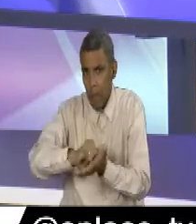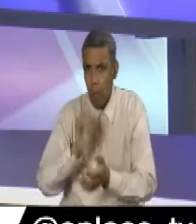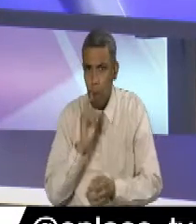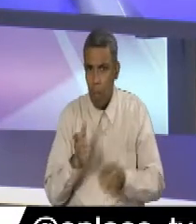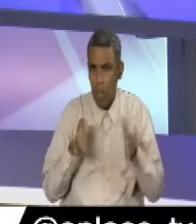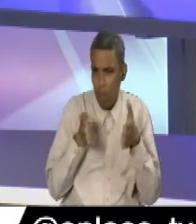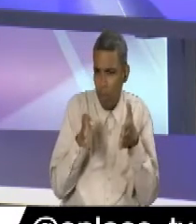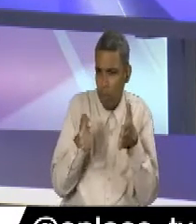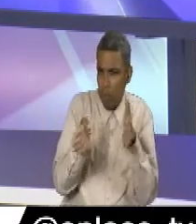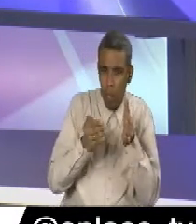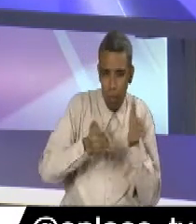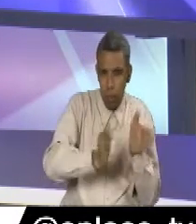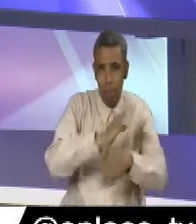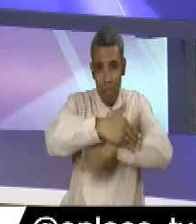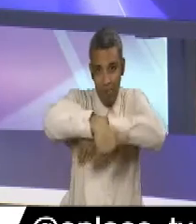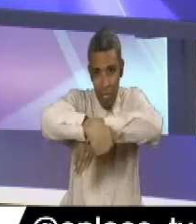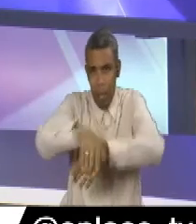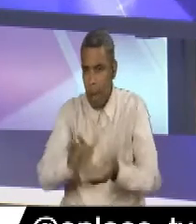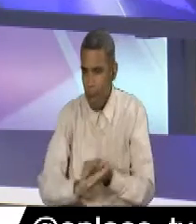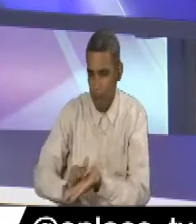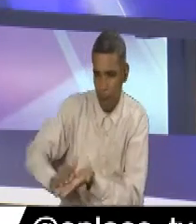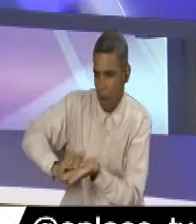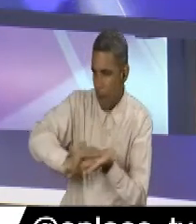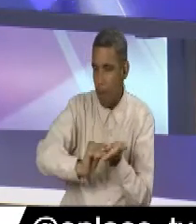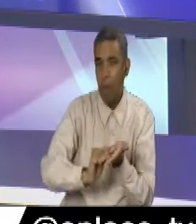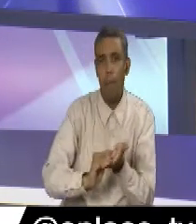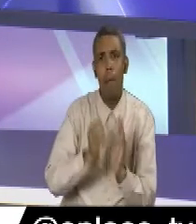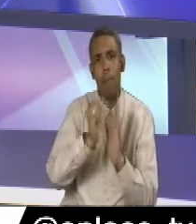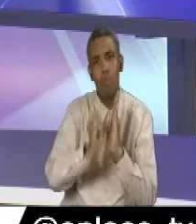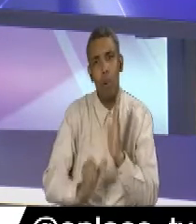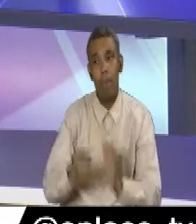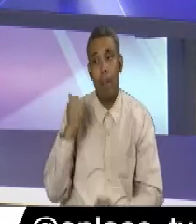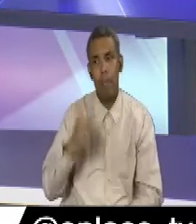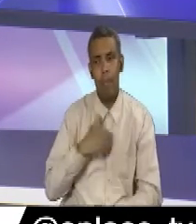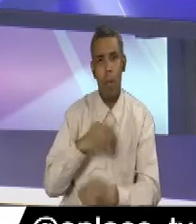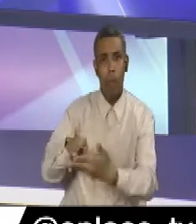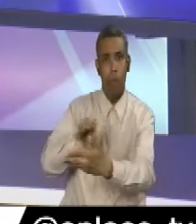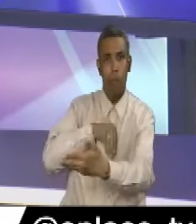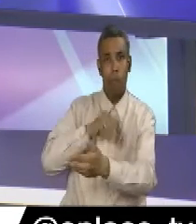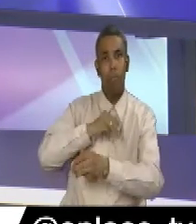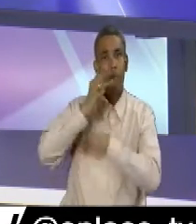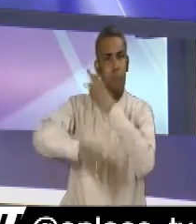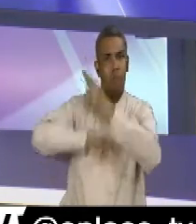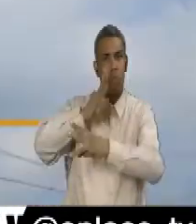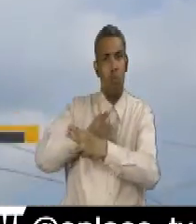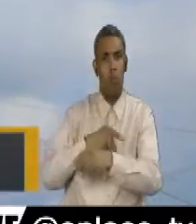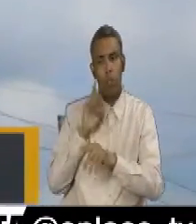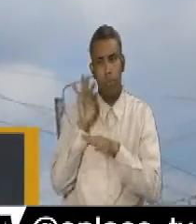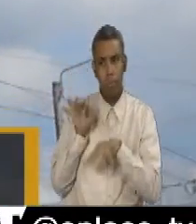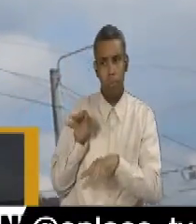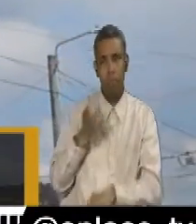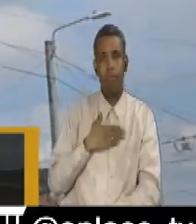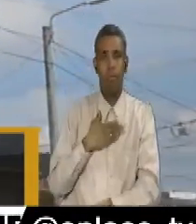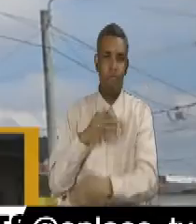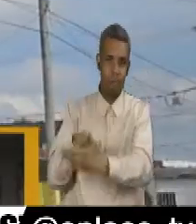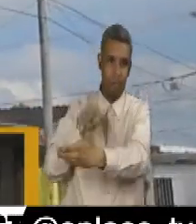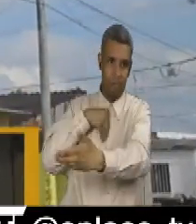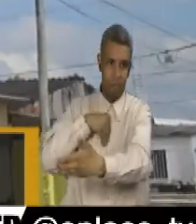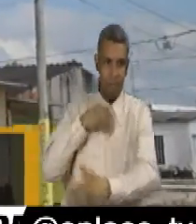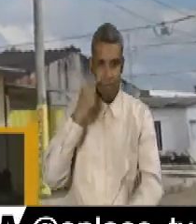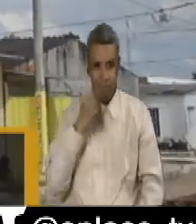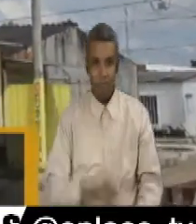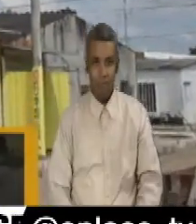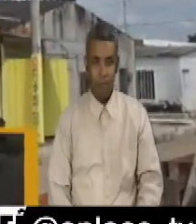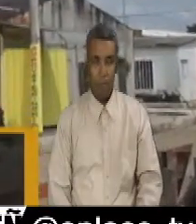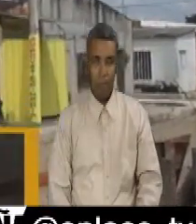durante el fin de semana inspeccionó las labores que se adelantan en el barrio Caminos de San Silvestre. En el barrio Caminos de San Silvestre, en la